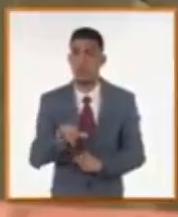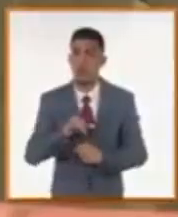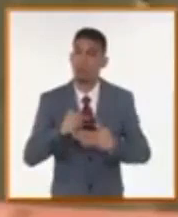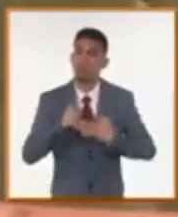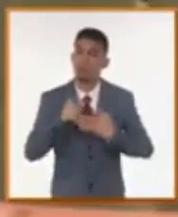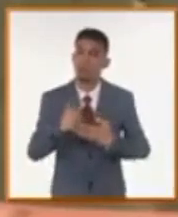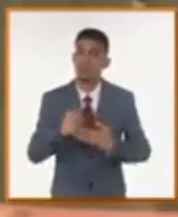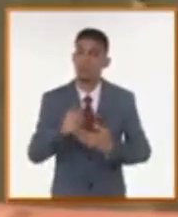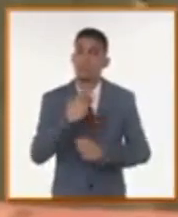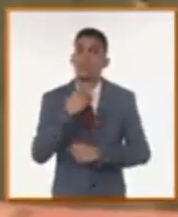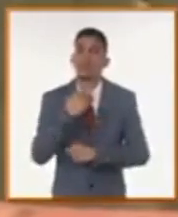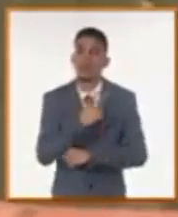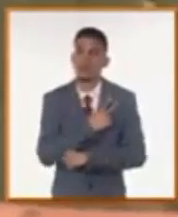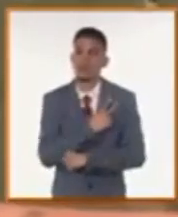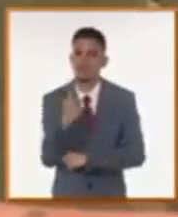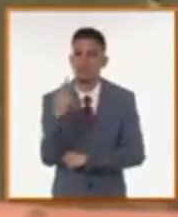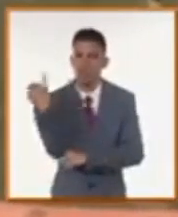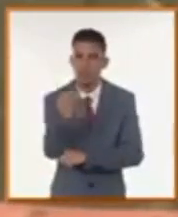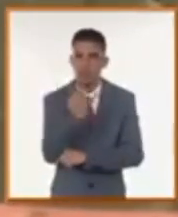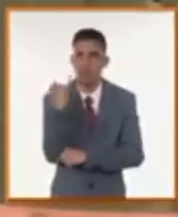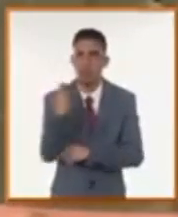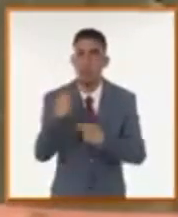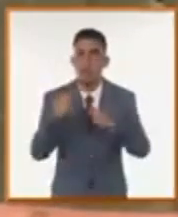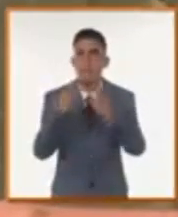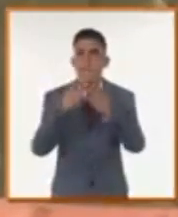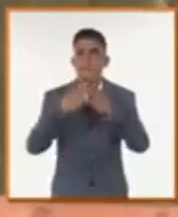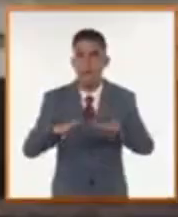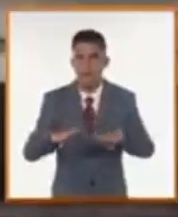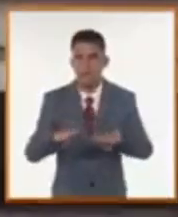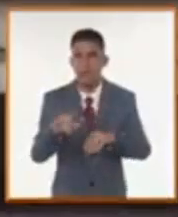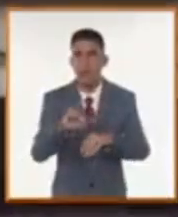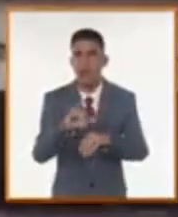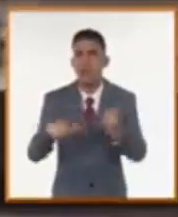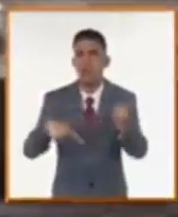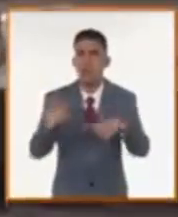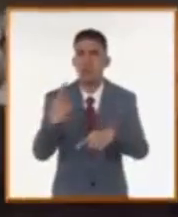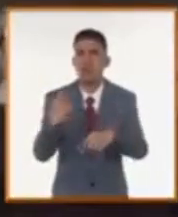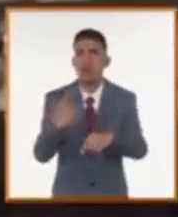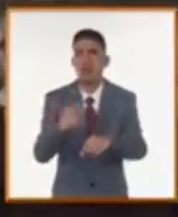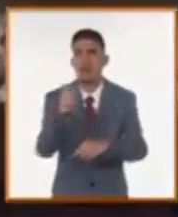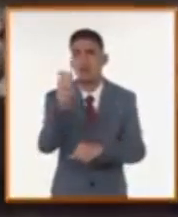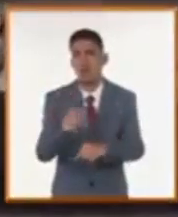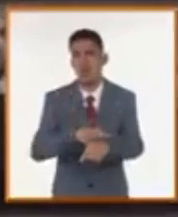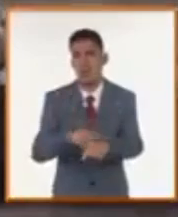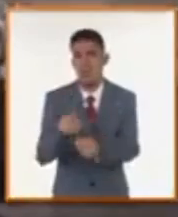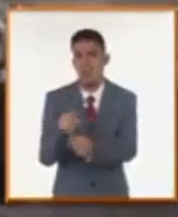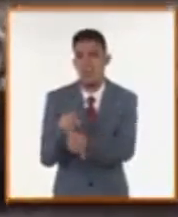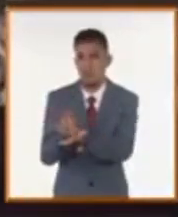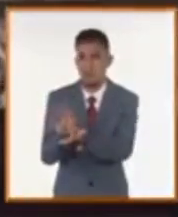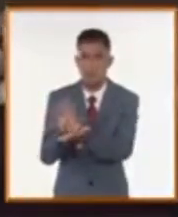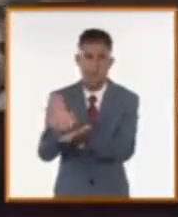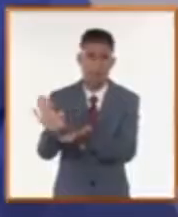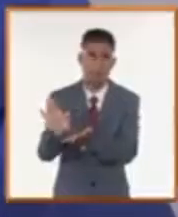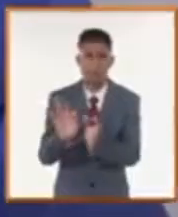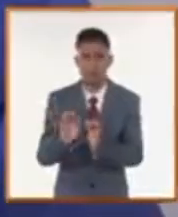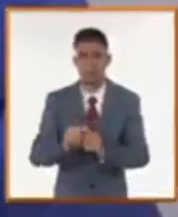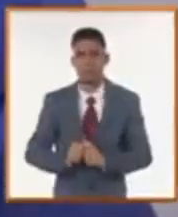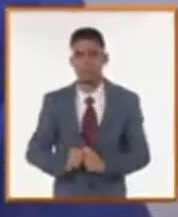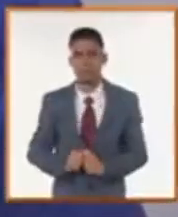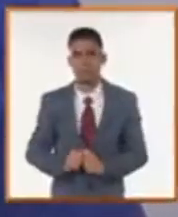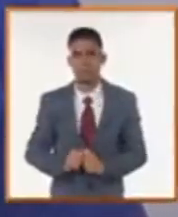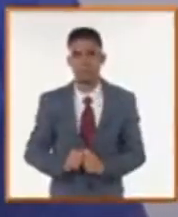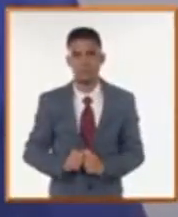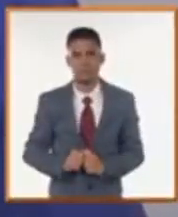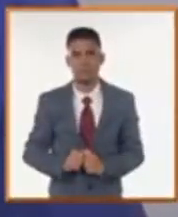la voluntad internacional de poner punto final al racismo en la parte austral de aquel continente. En el